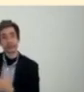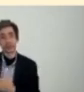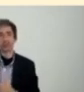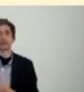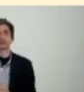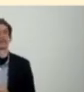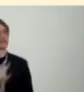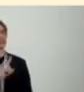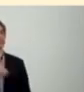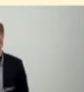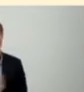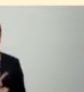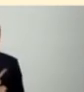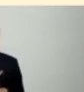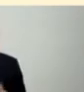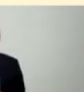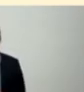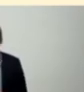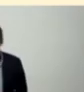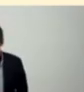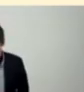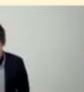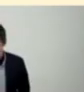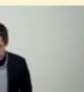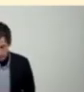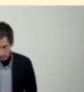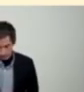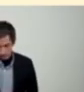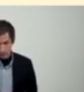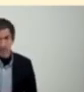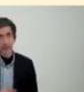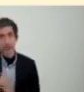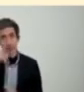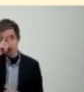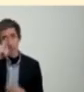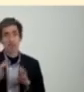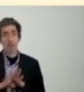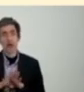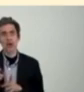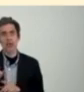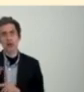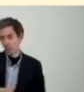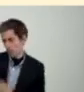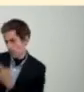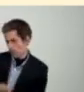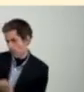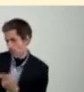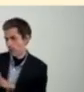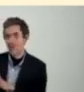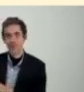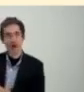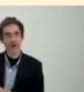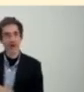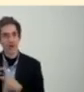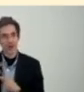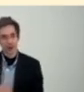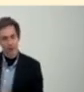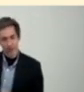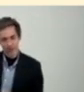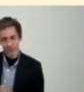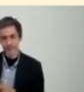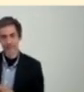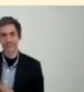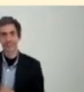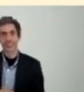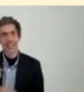es cierto, muy cierto. Alguna vez, sometido a preguntas inteligentes de periodistas malignos, me dijo, ¿y no tiene usted